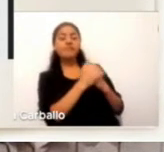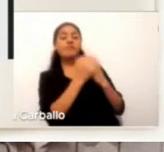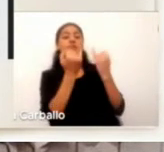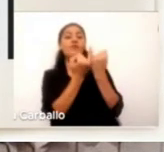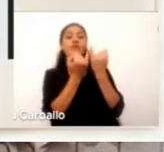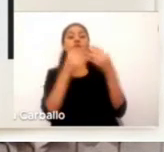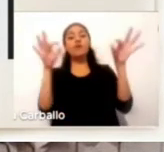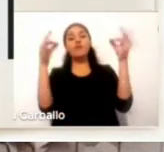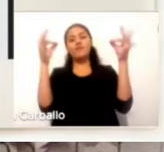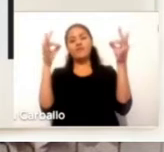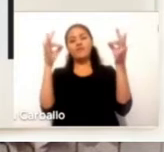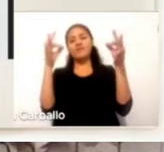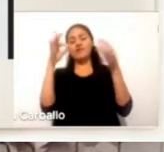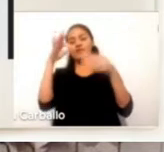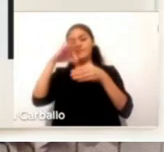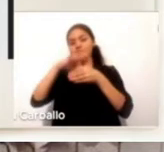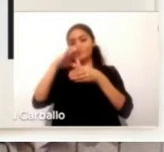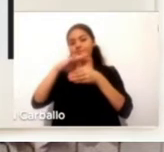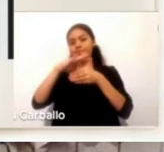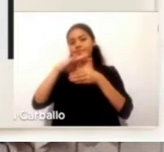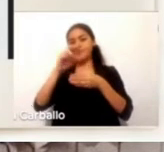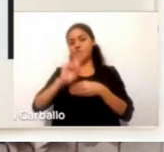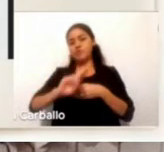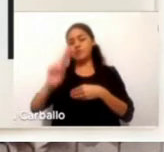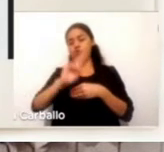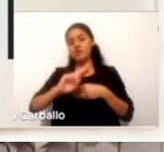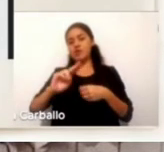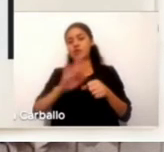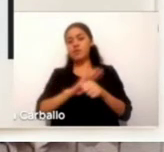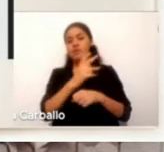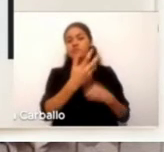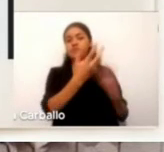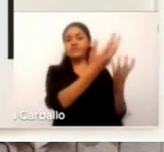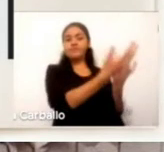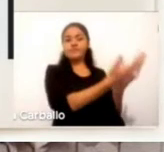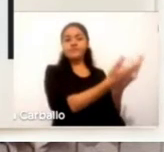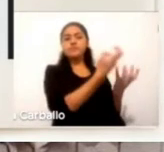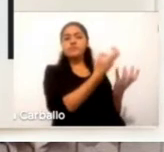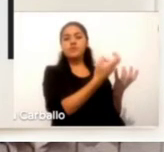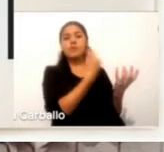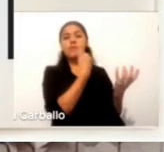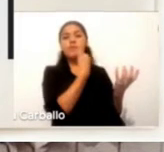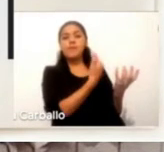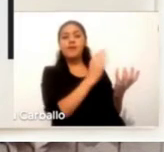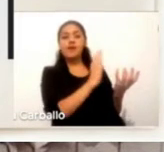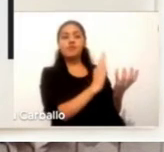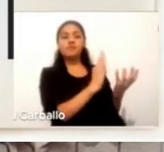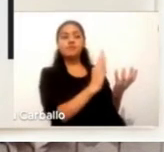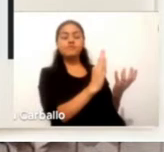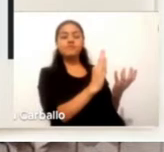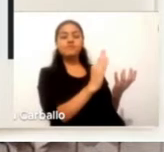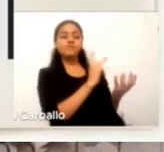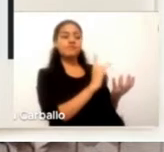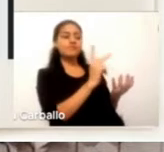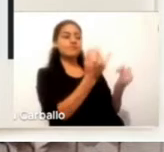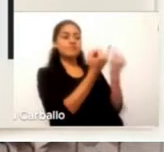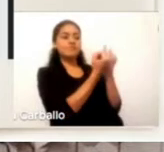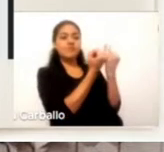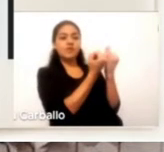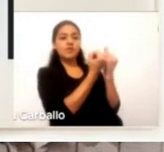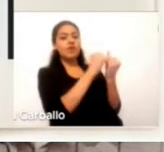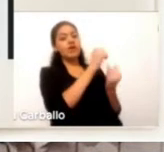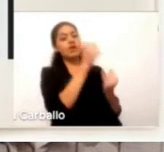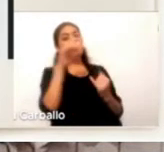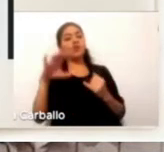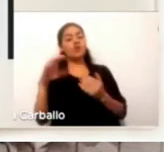utilizadas, por lo que al encontrar soporte 2 rubros fundamentales con un rubro accesorio o auxiliar, debe